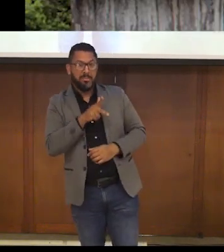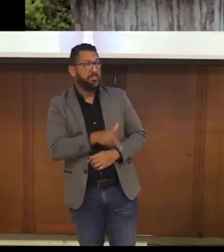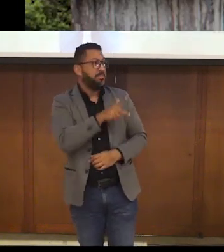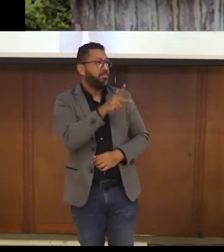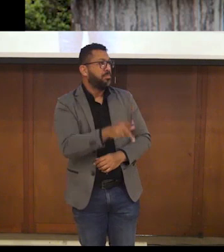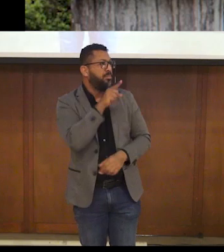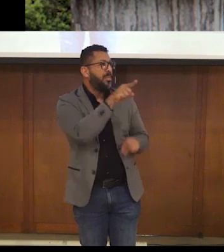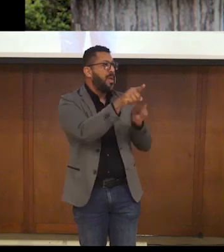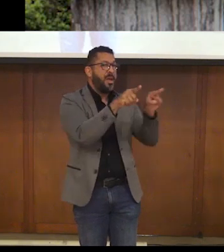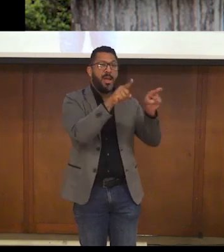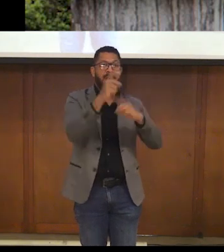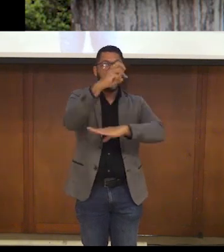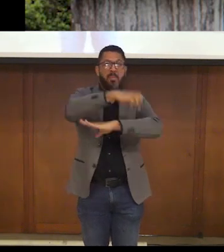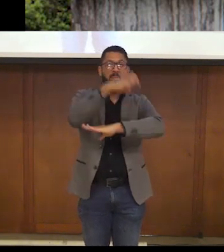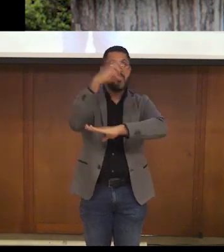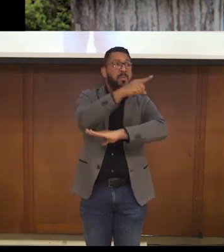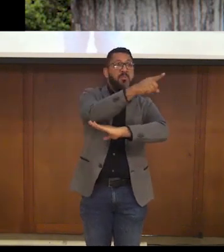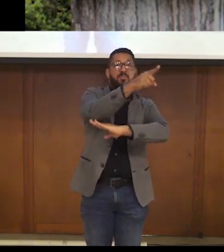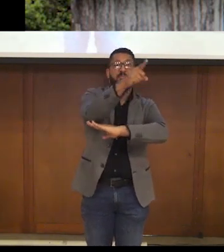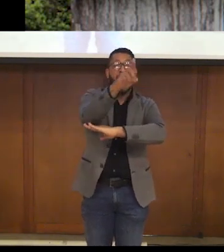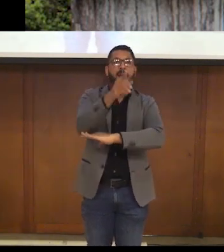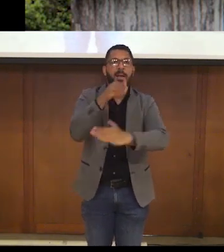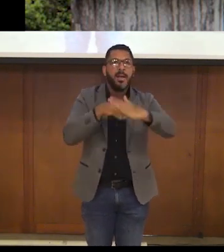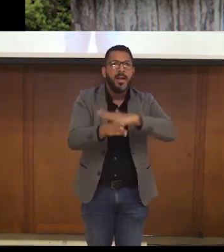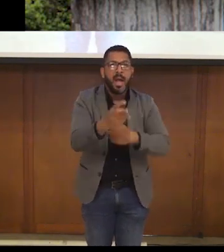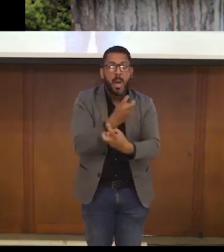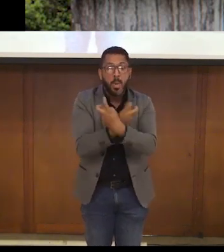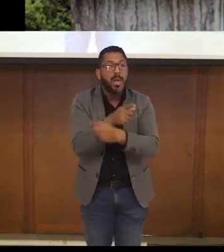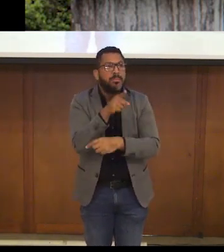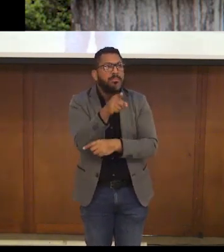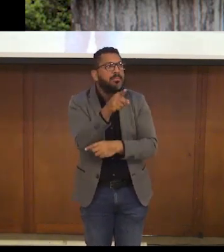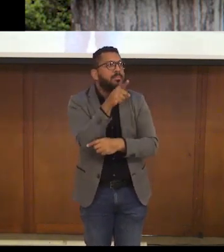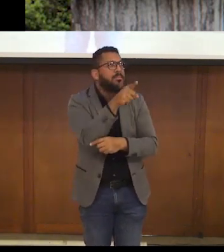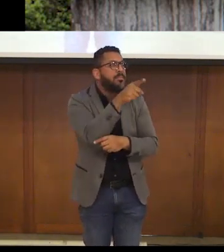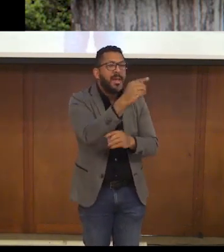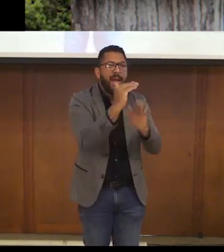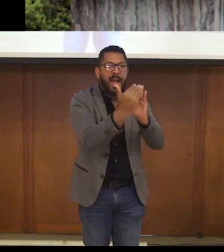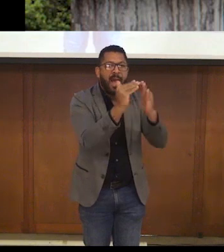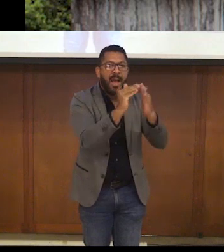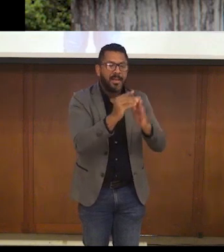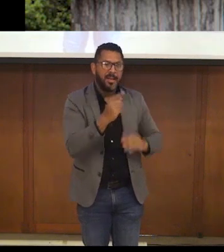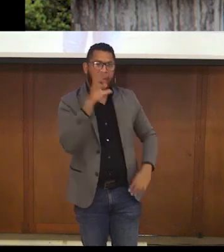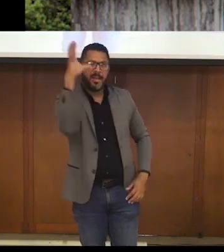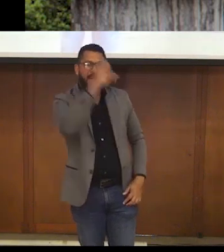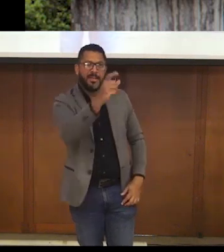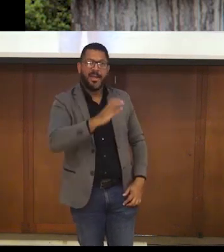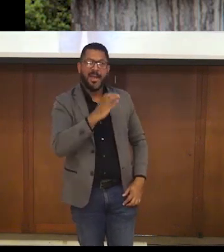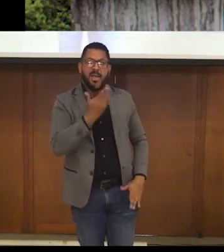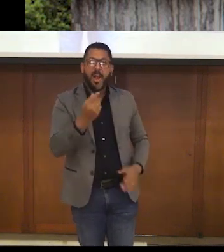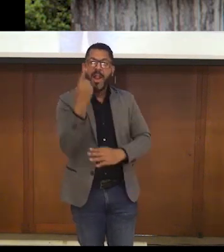pues irse a recorrer al Putumayo, a los sitios, al Huila, ir a recorrer. Y entonces miramos